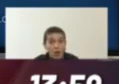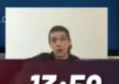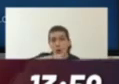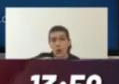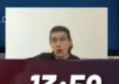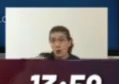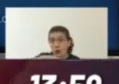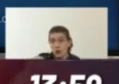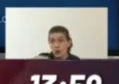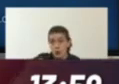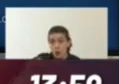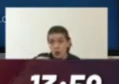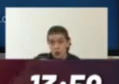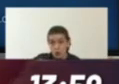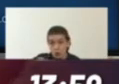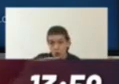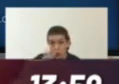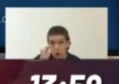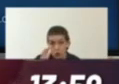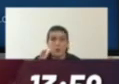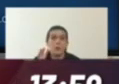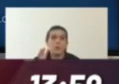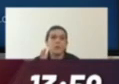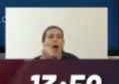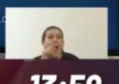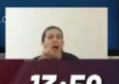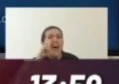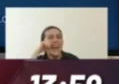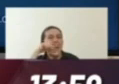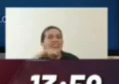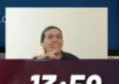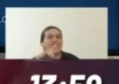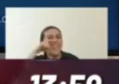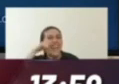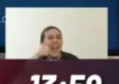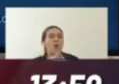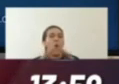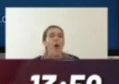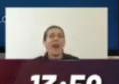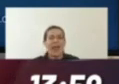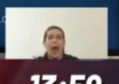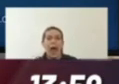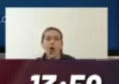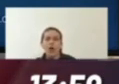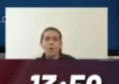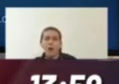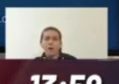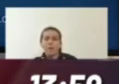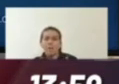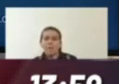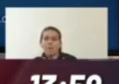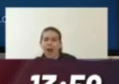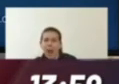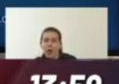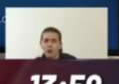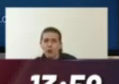Nosotros, con lo que llamamos cuarentena, pudimos contener casos. Y con el